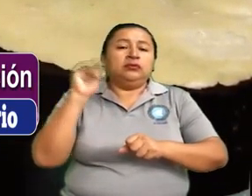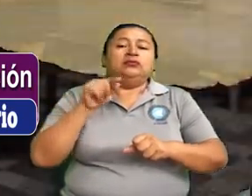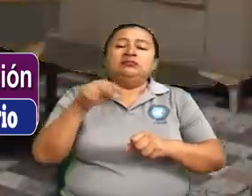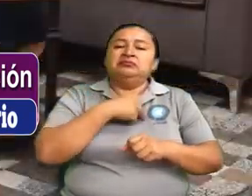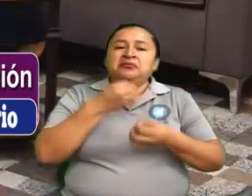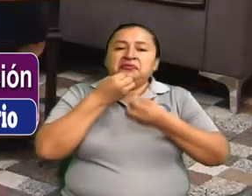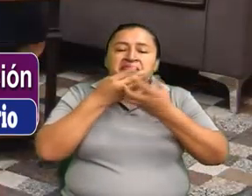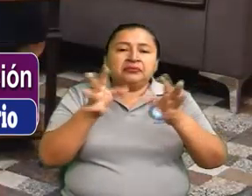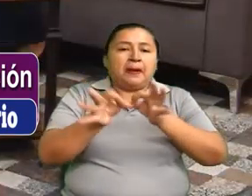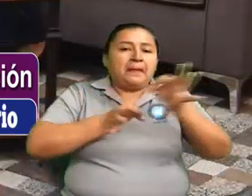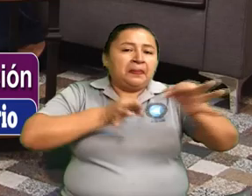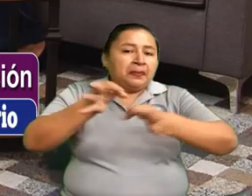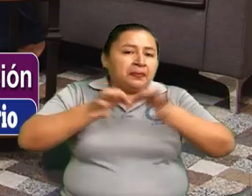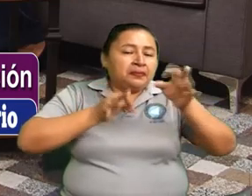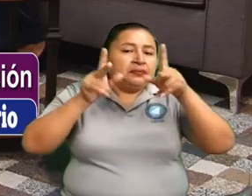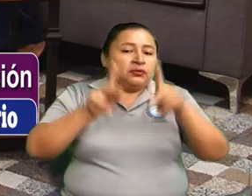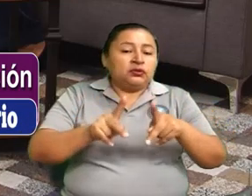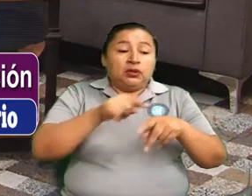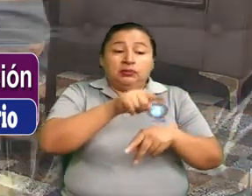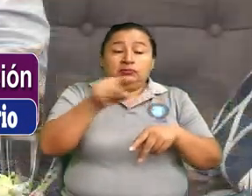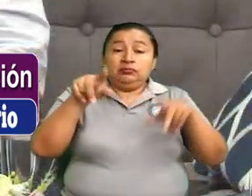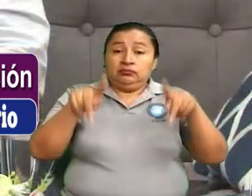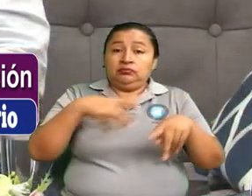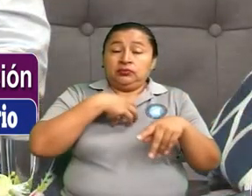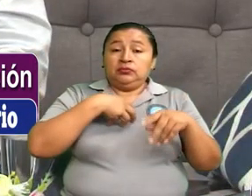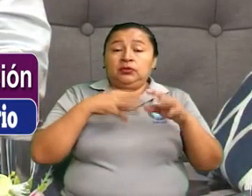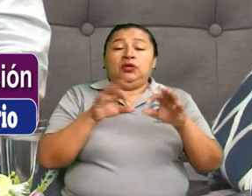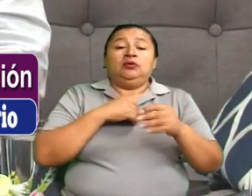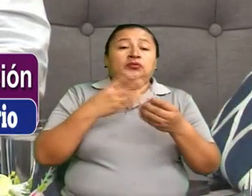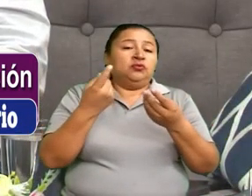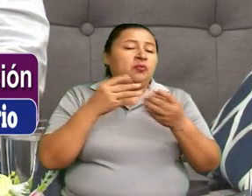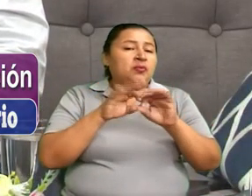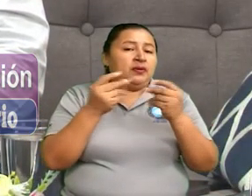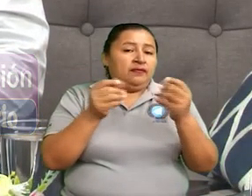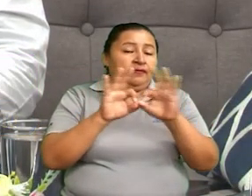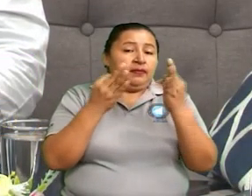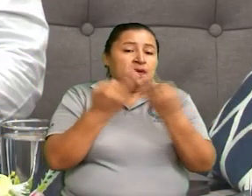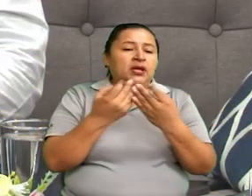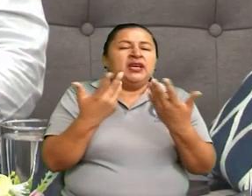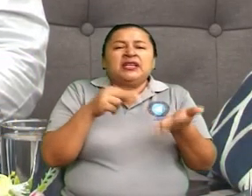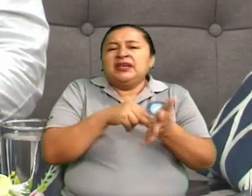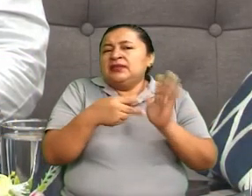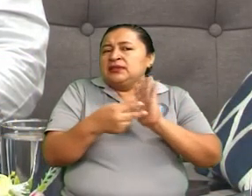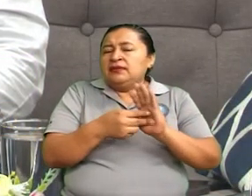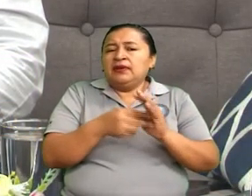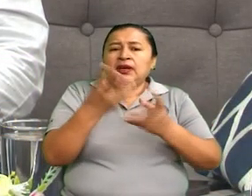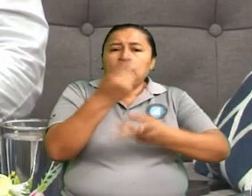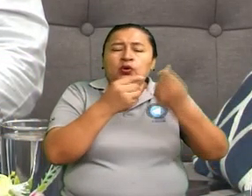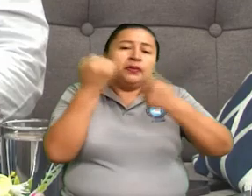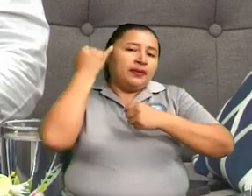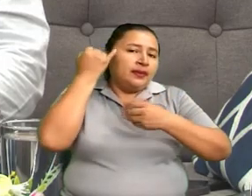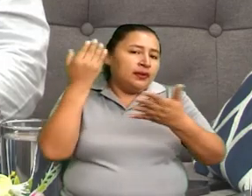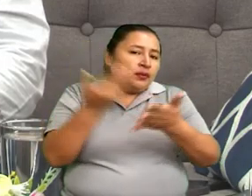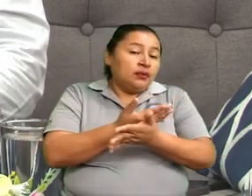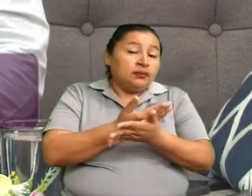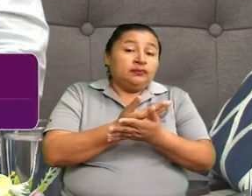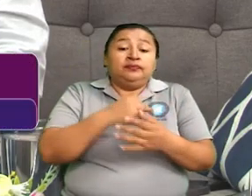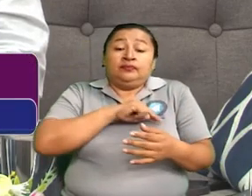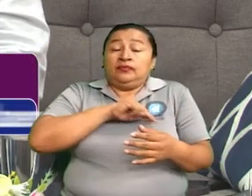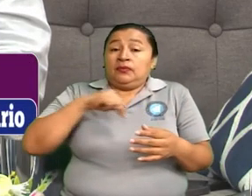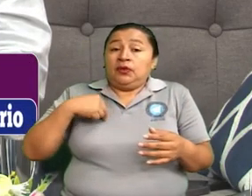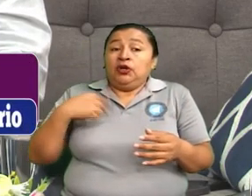familiarizando con protagonistas de la economía familiar esos conceptos de economía creativa, donde nosotros vemos que no solo